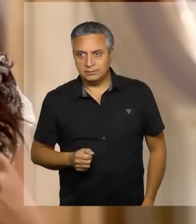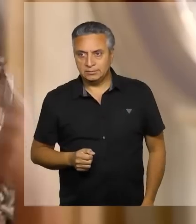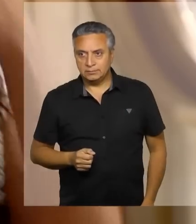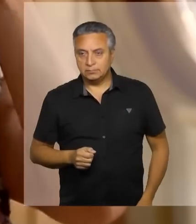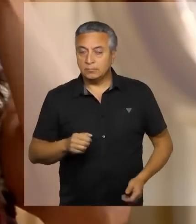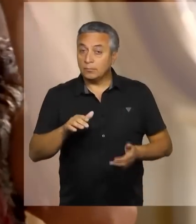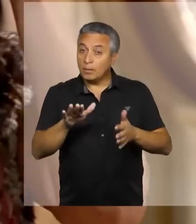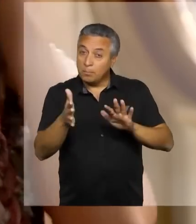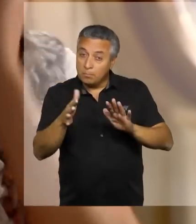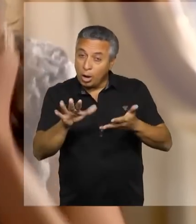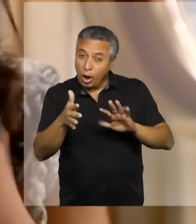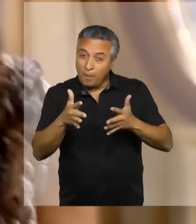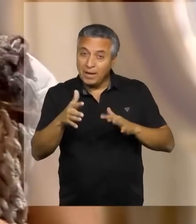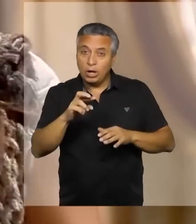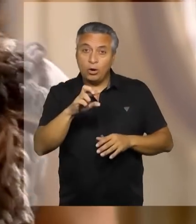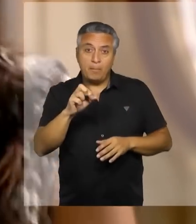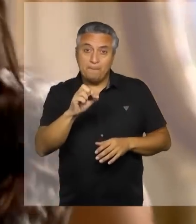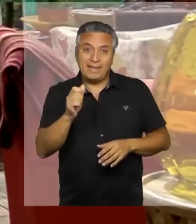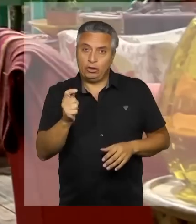Papito,